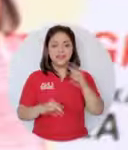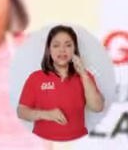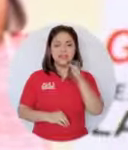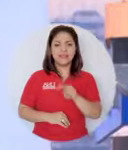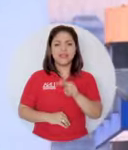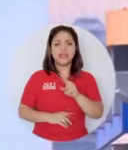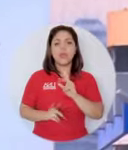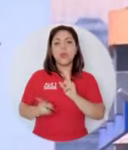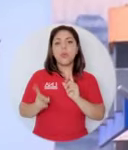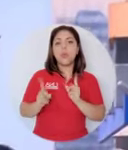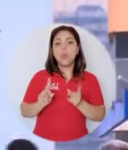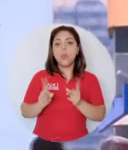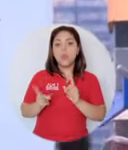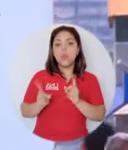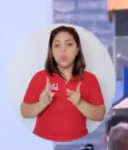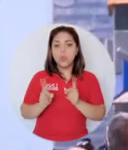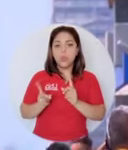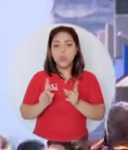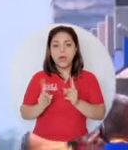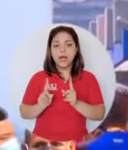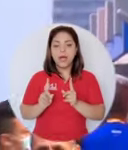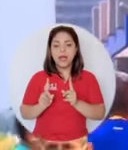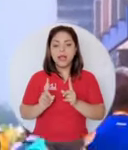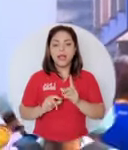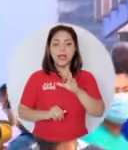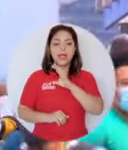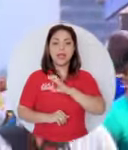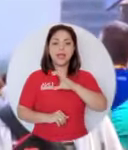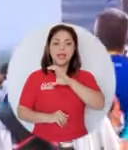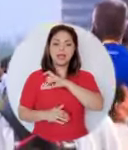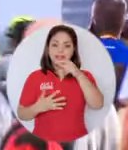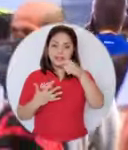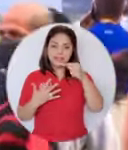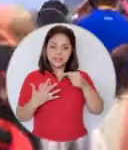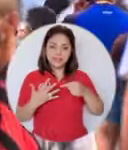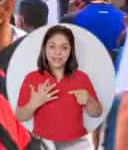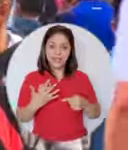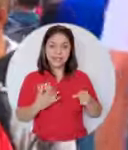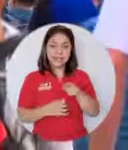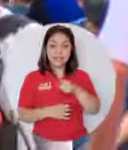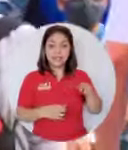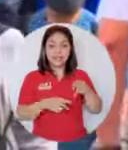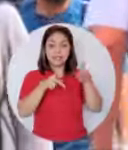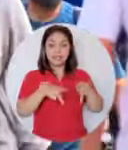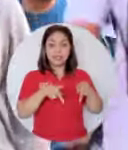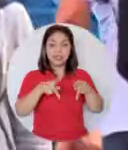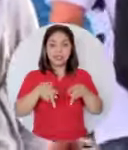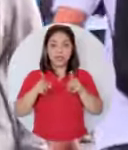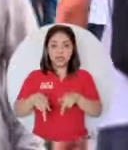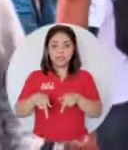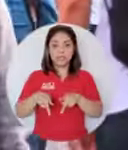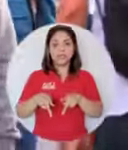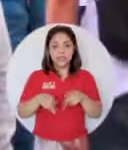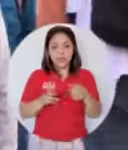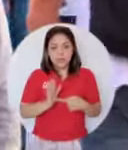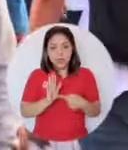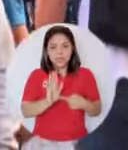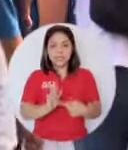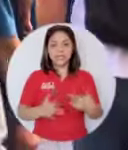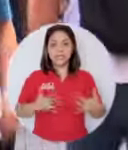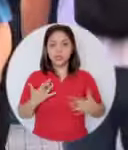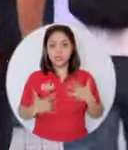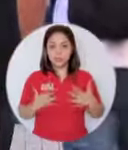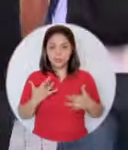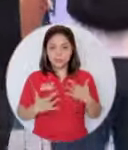también viendo cuáles son, podríamos decir, las características que tienen estas personas